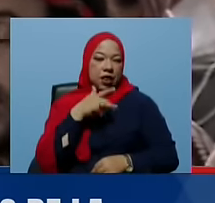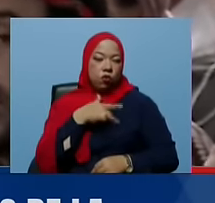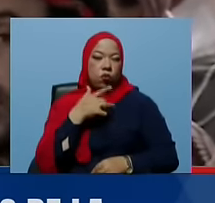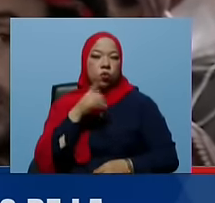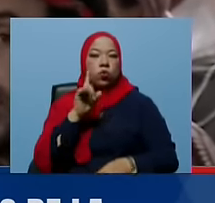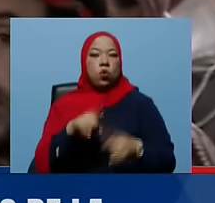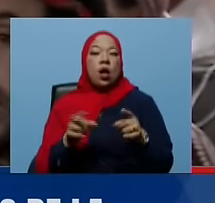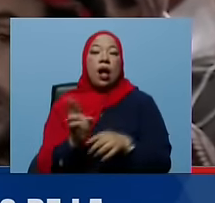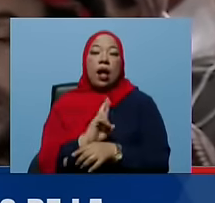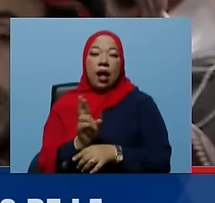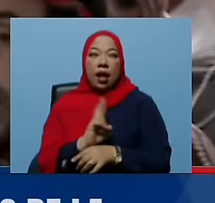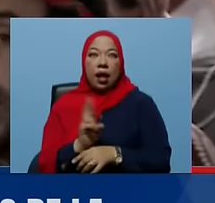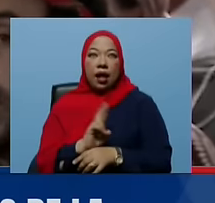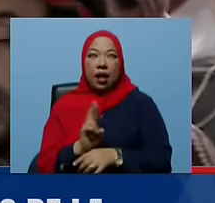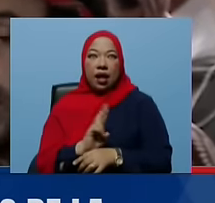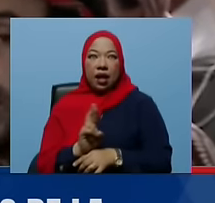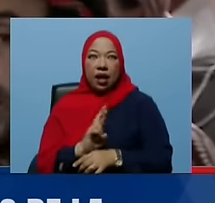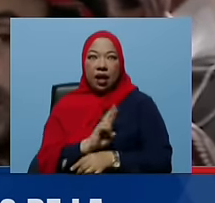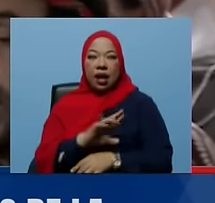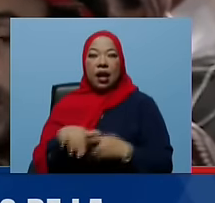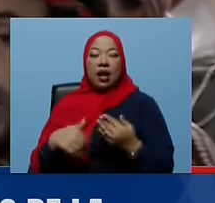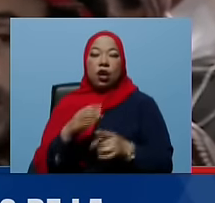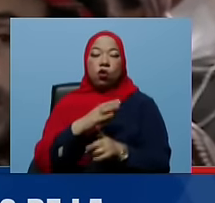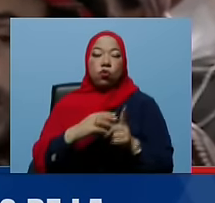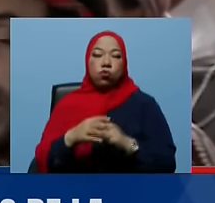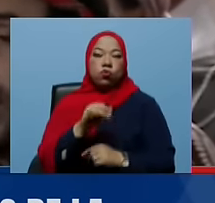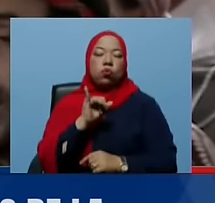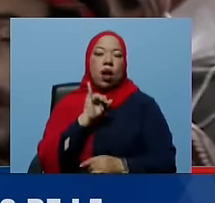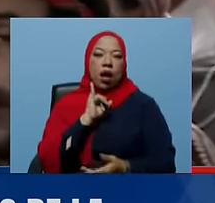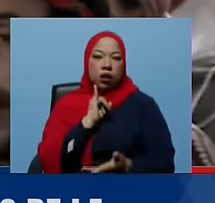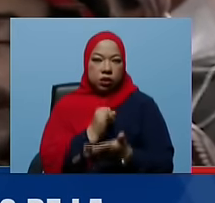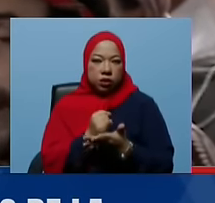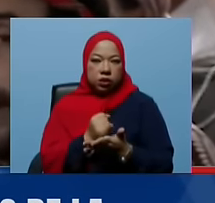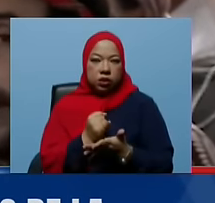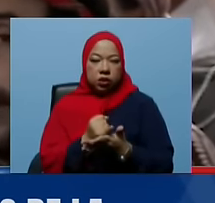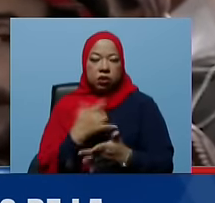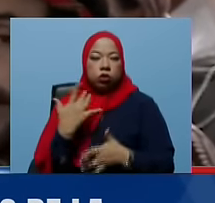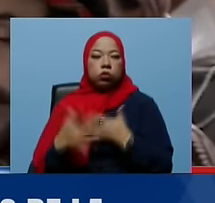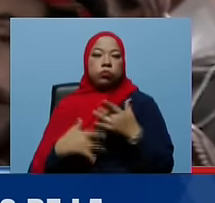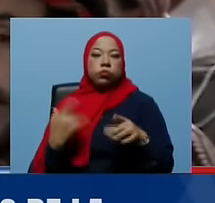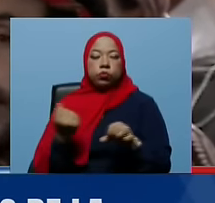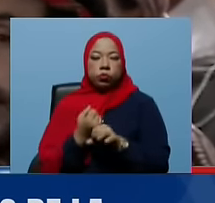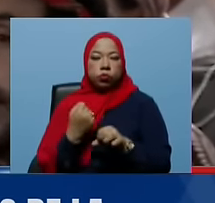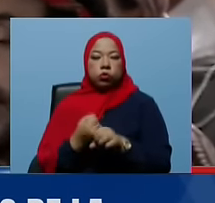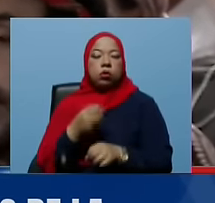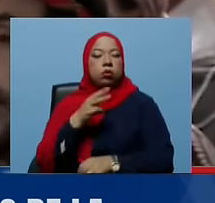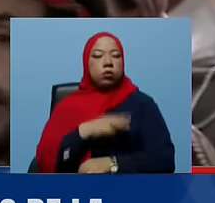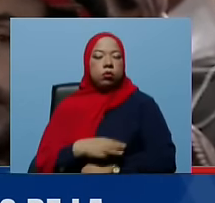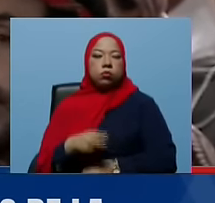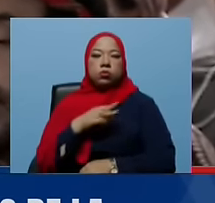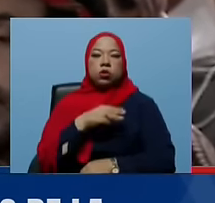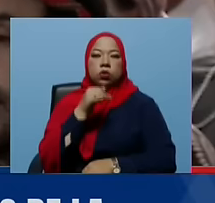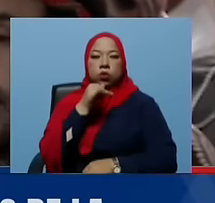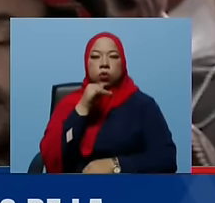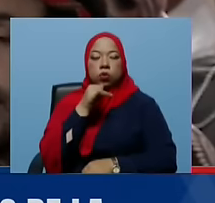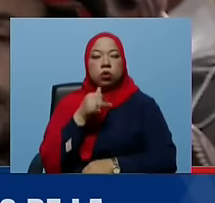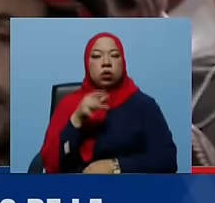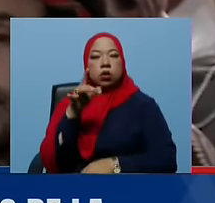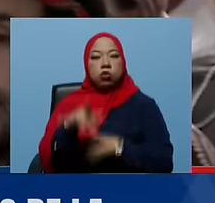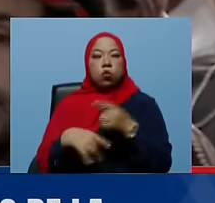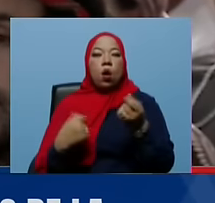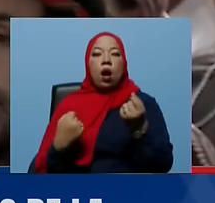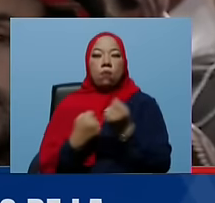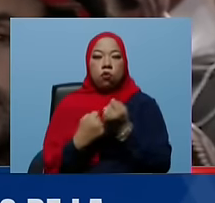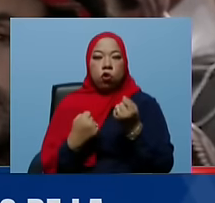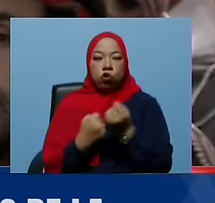algo urgente para nuestra cultura popular y para nuestra identidad. Desde el lanzamiento de la gran misión hemos contado con el